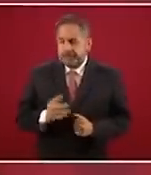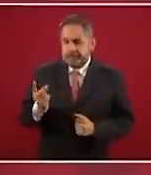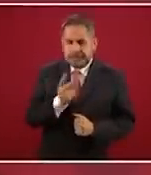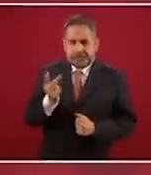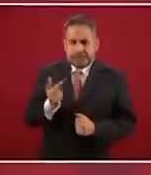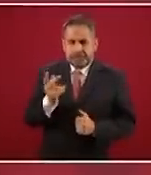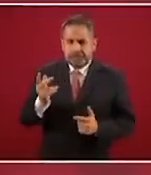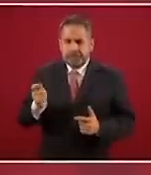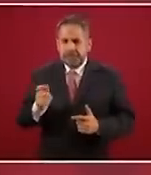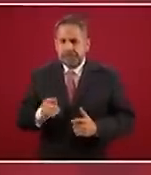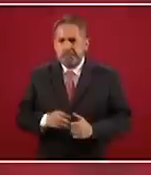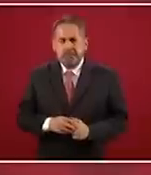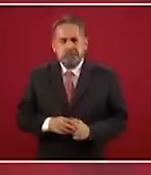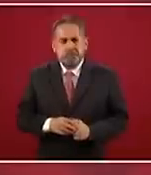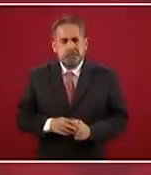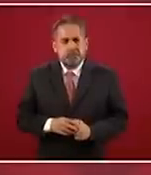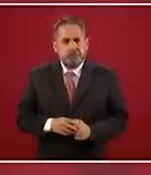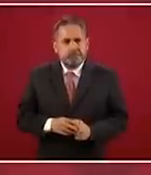se